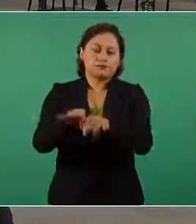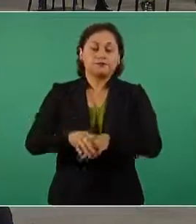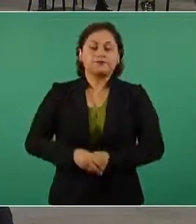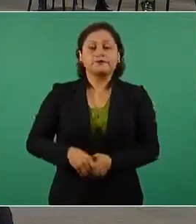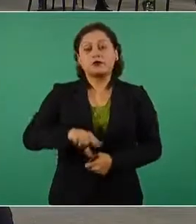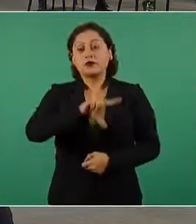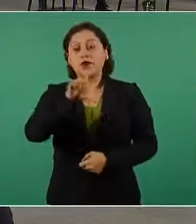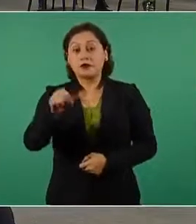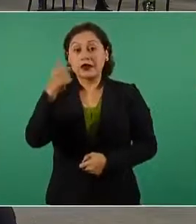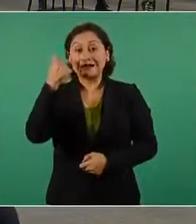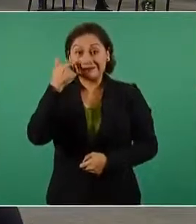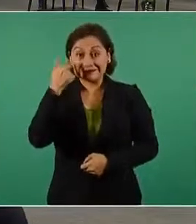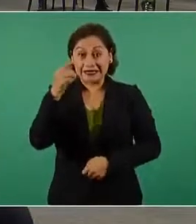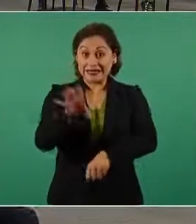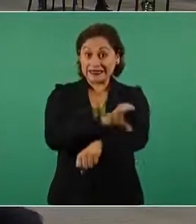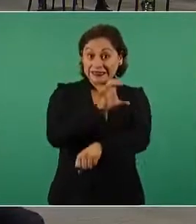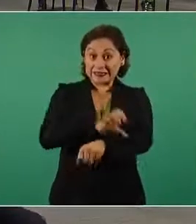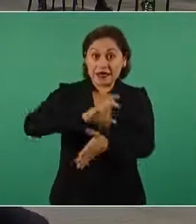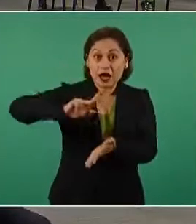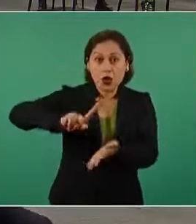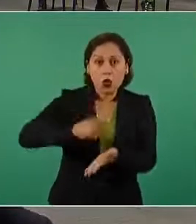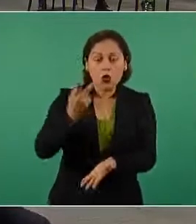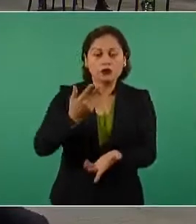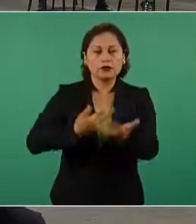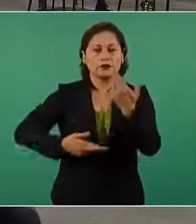energía eléctrica de